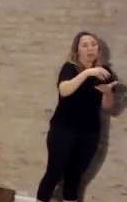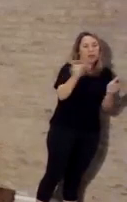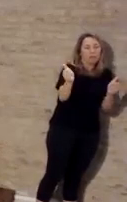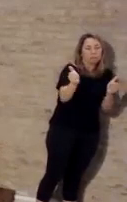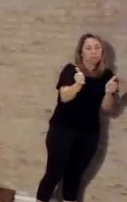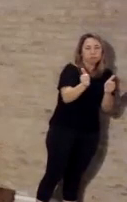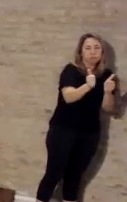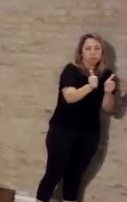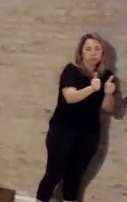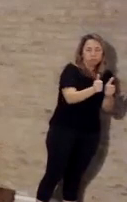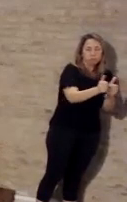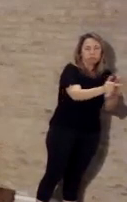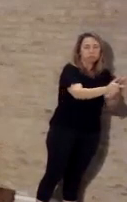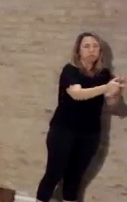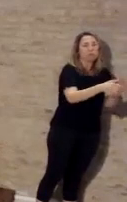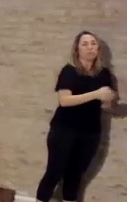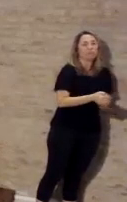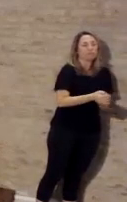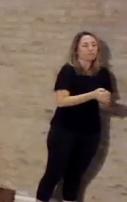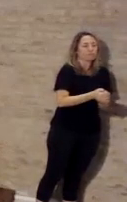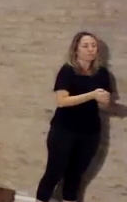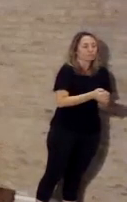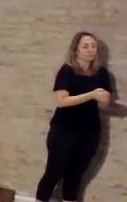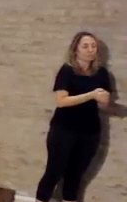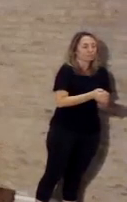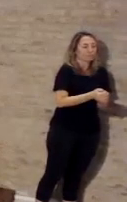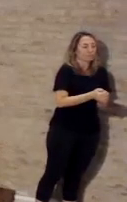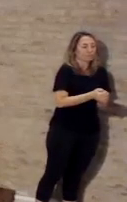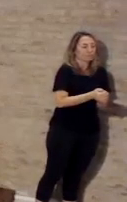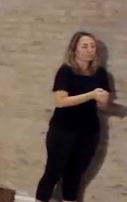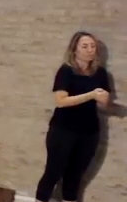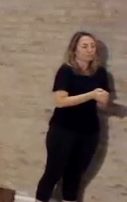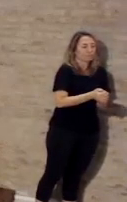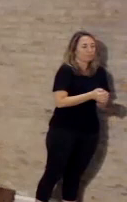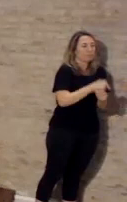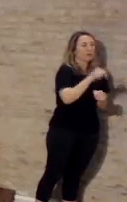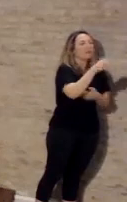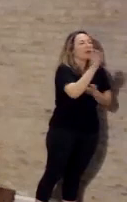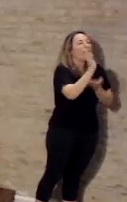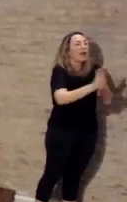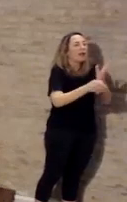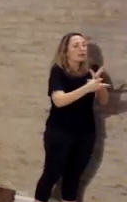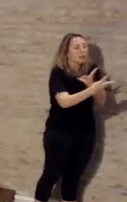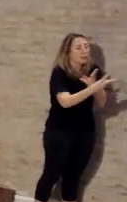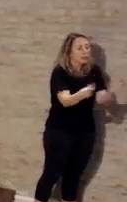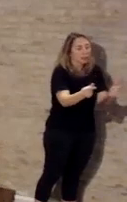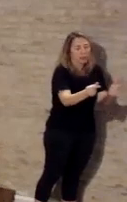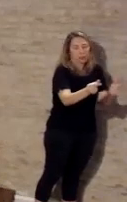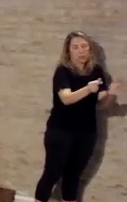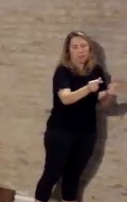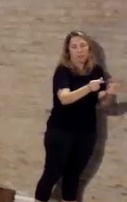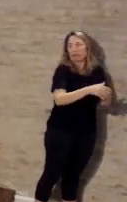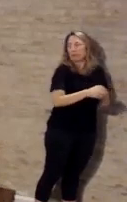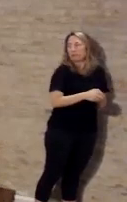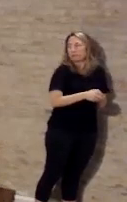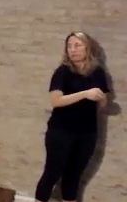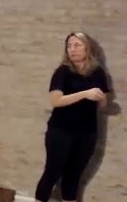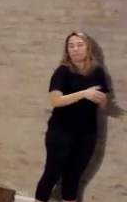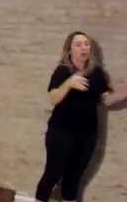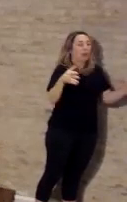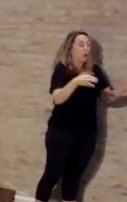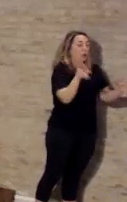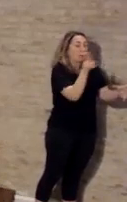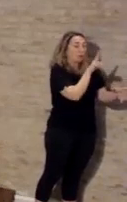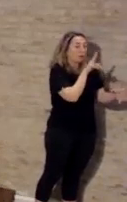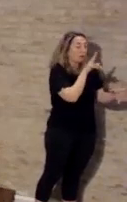del Estado para que efectivamente eh se termine con esa violencia bueno